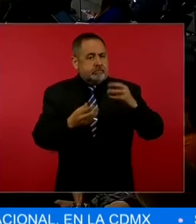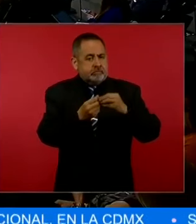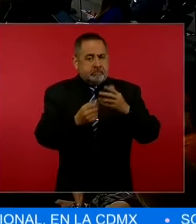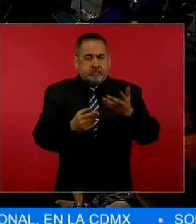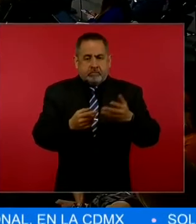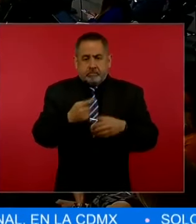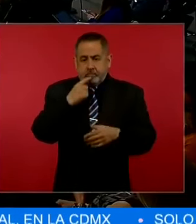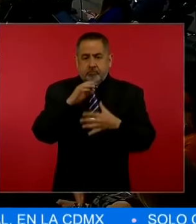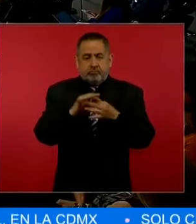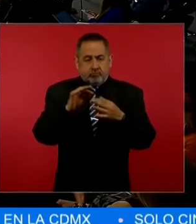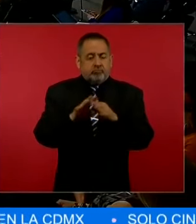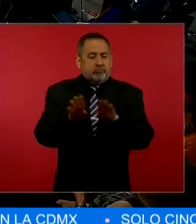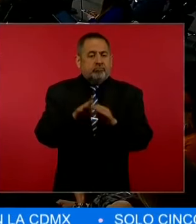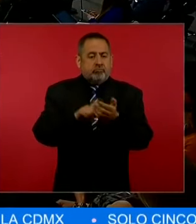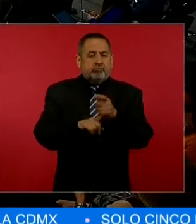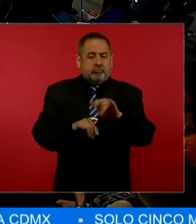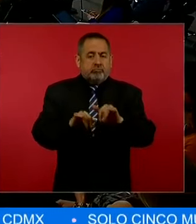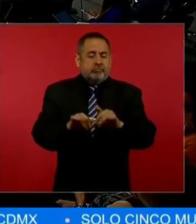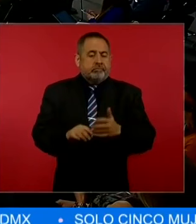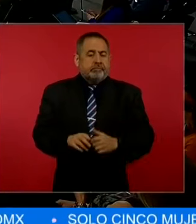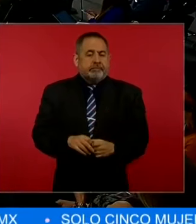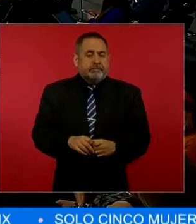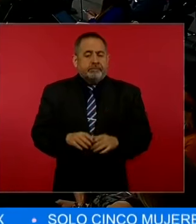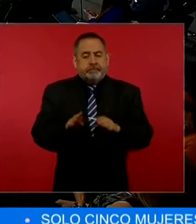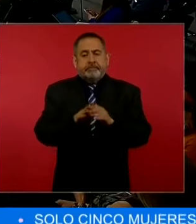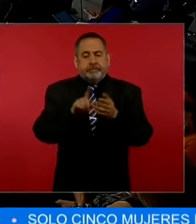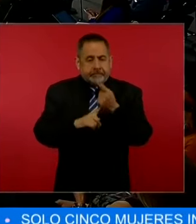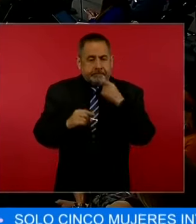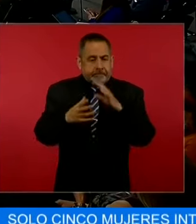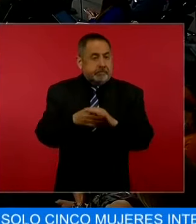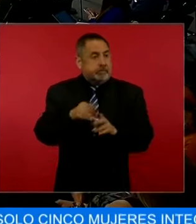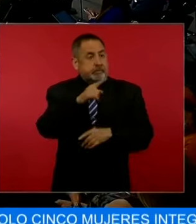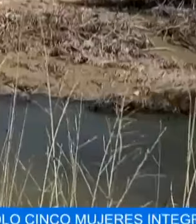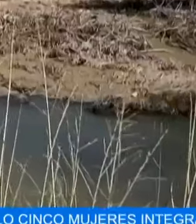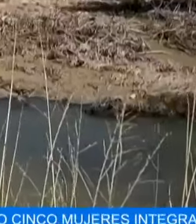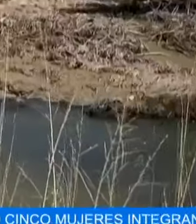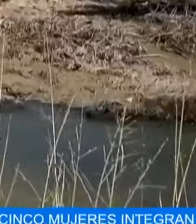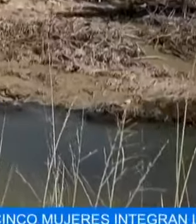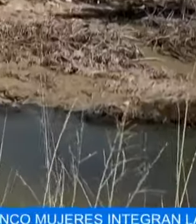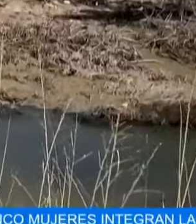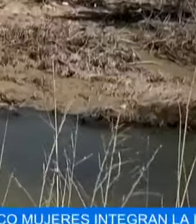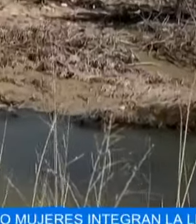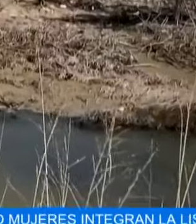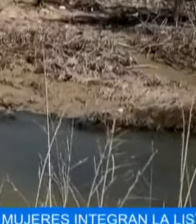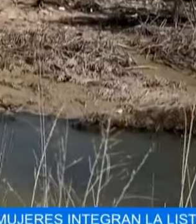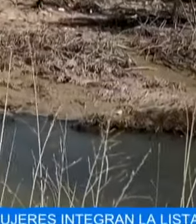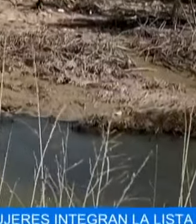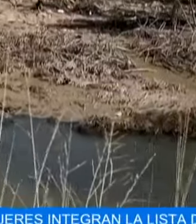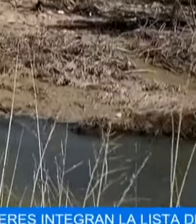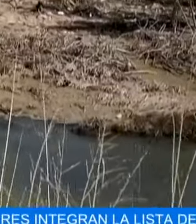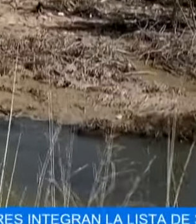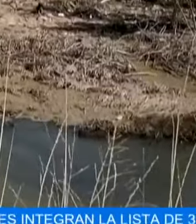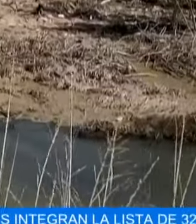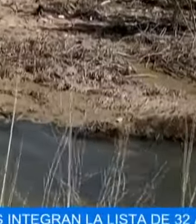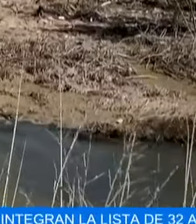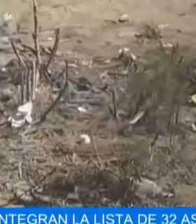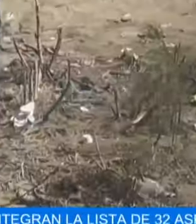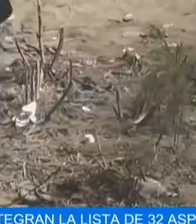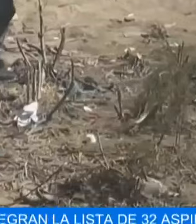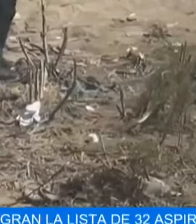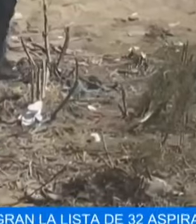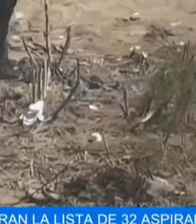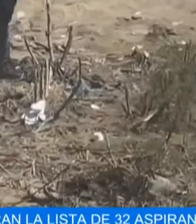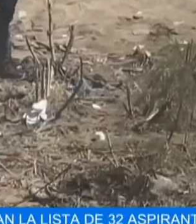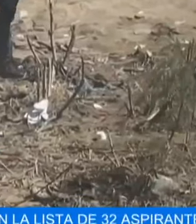señaló que aún no se ha fijado la cantidad de la ayuda pero adelantó que podría ser de casi 2,000 pesos como se les da a los venezolanos que aceptan